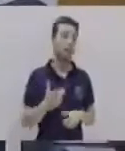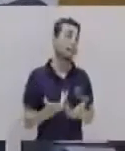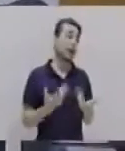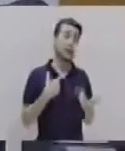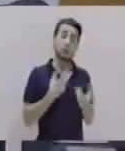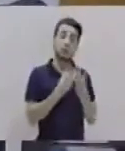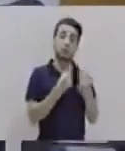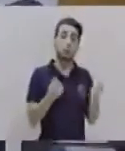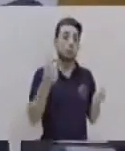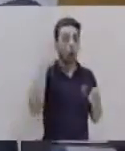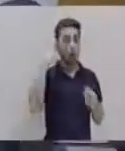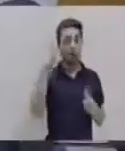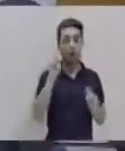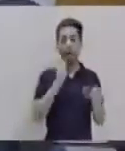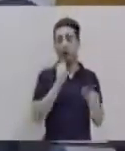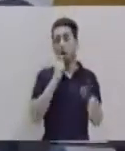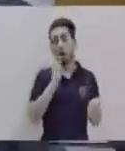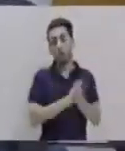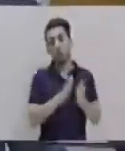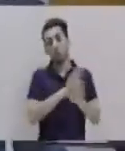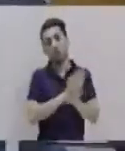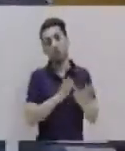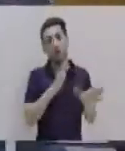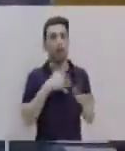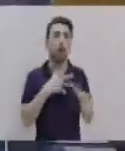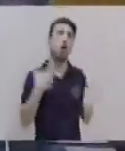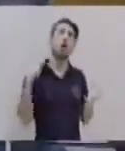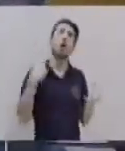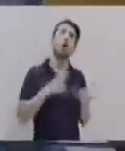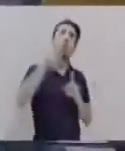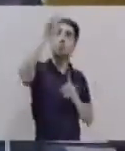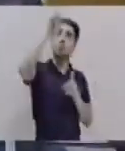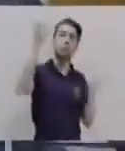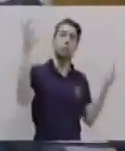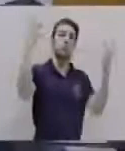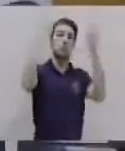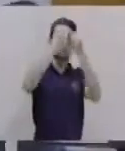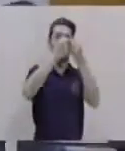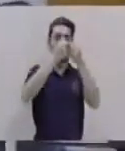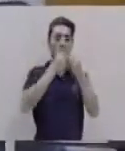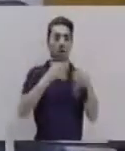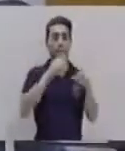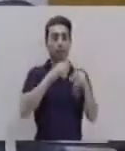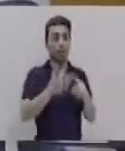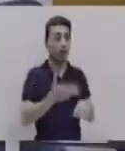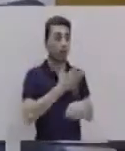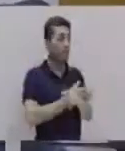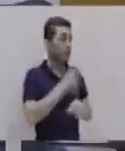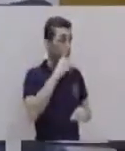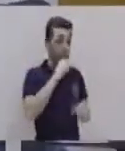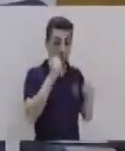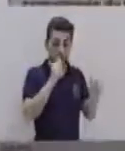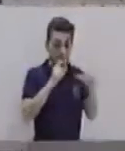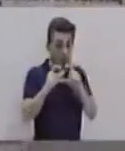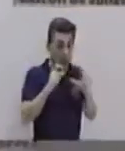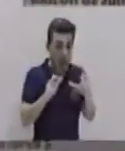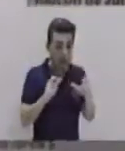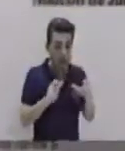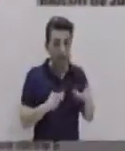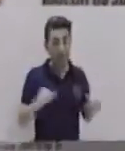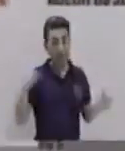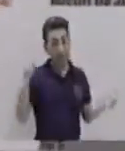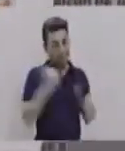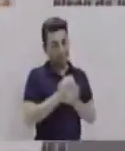para poder estar juntos. Sí, pues al fingir la muerte, ¿verdad? Pero por la mala comunicación que se dio en ese momento,